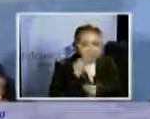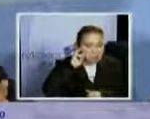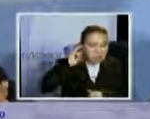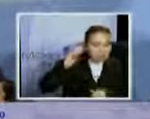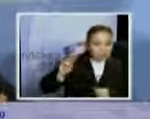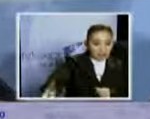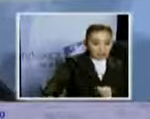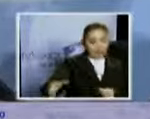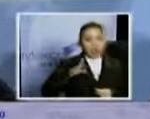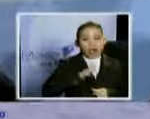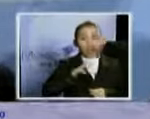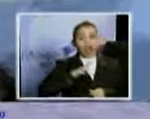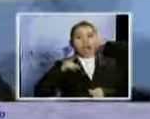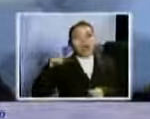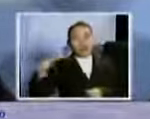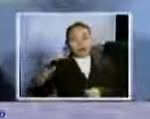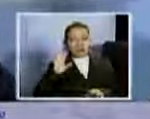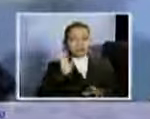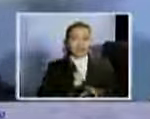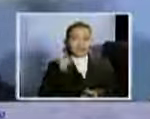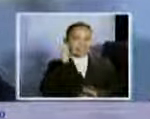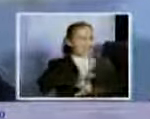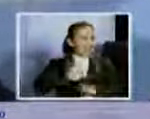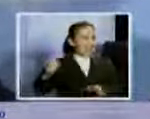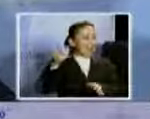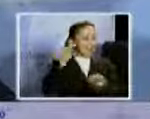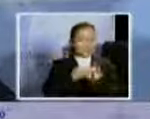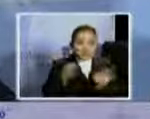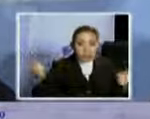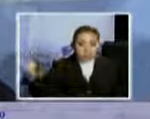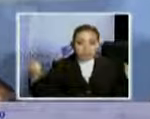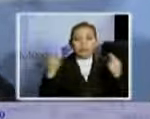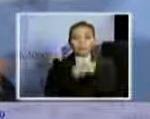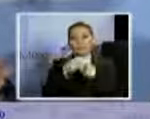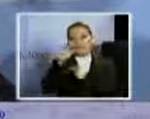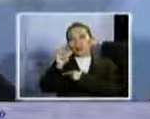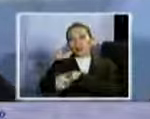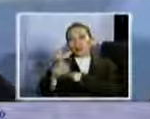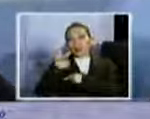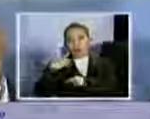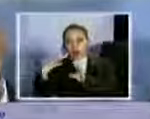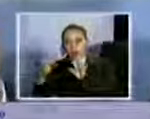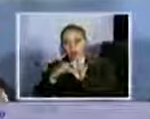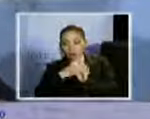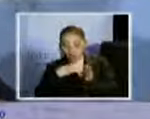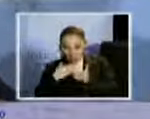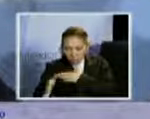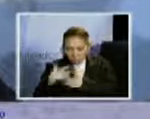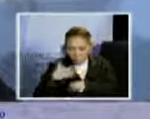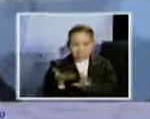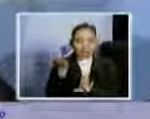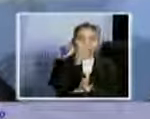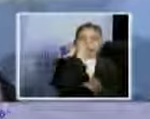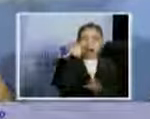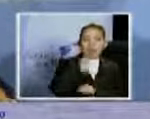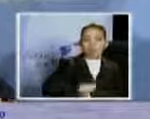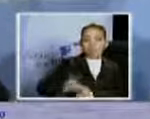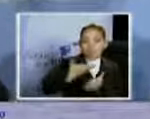aparecen premisas que pensábamos superadas, embajador, paradigmas que estaban en el pasado y que